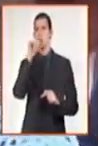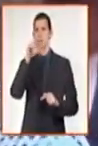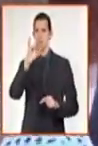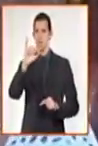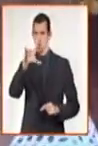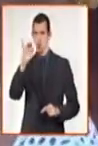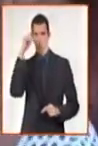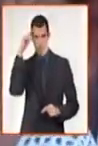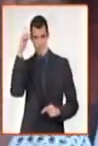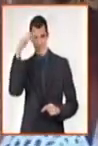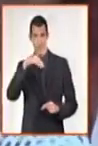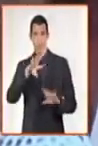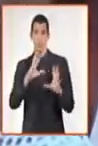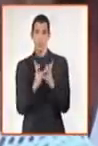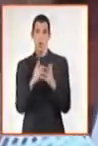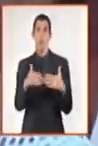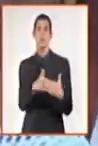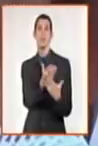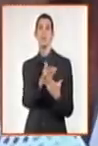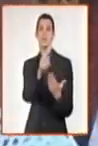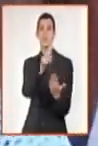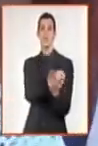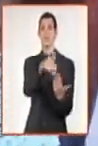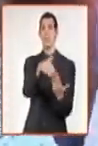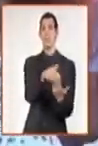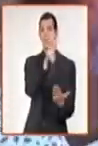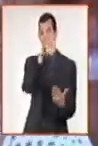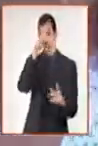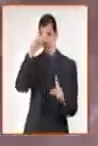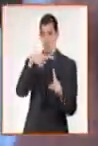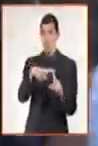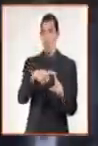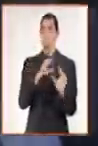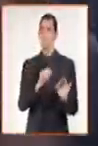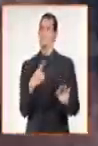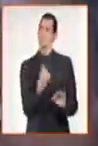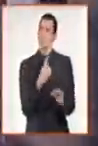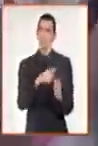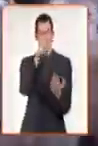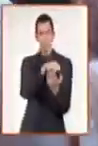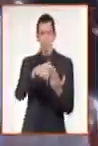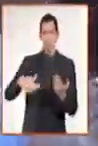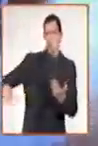estábamos evacuando. Y que mi pueblo cogió tremenda buena votación y que todos votamos por el sí.